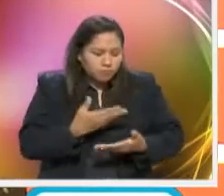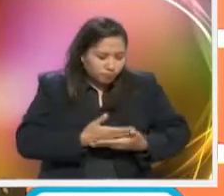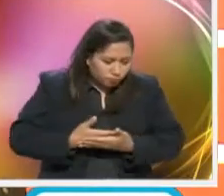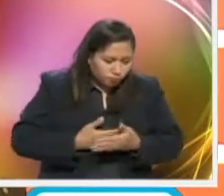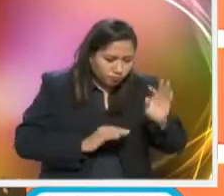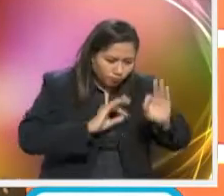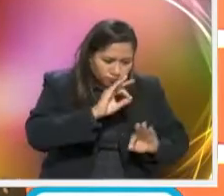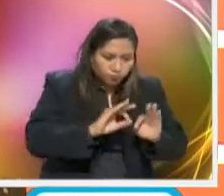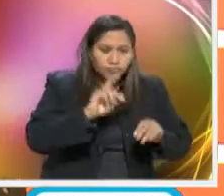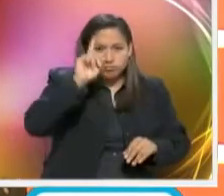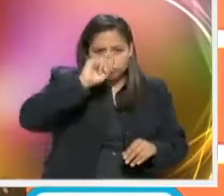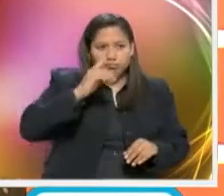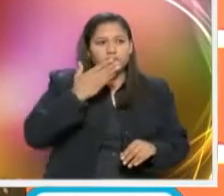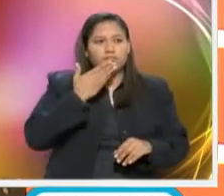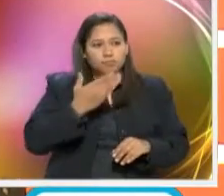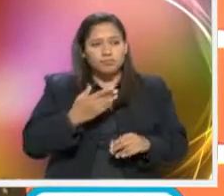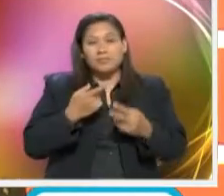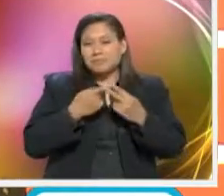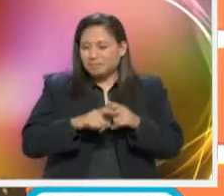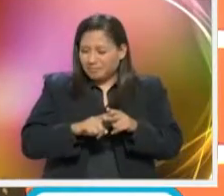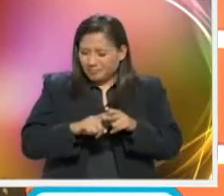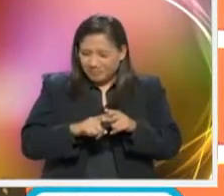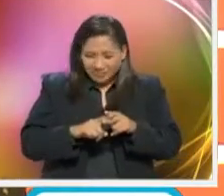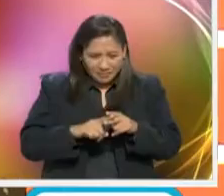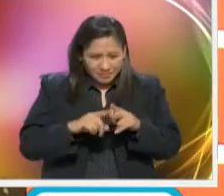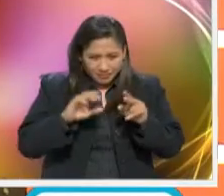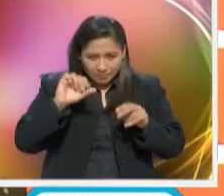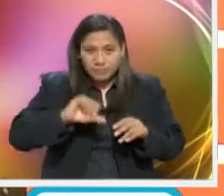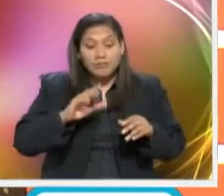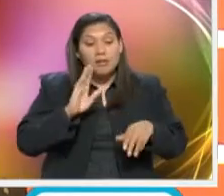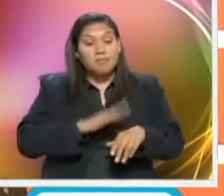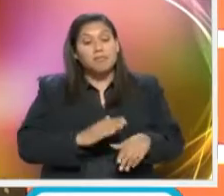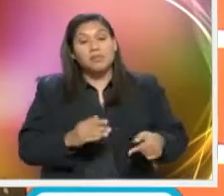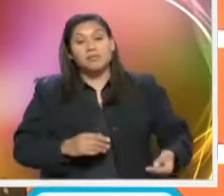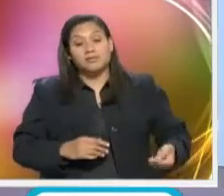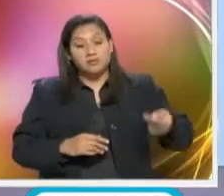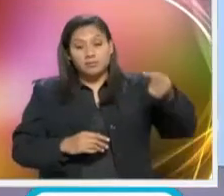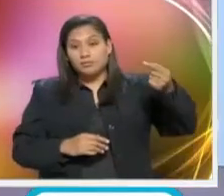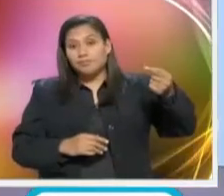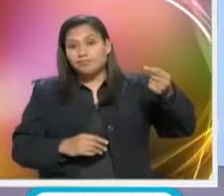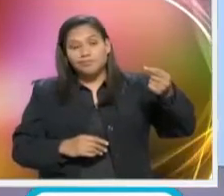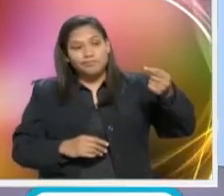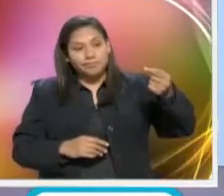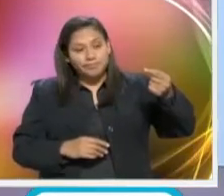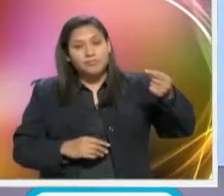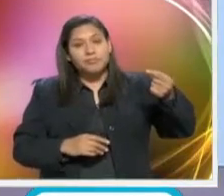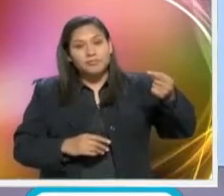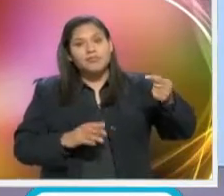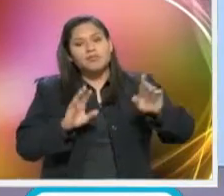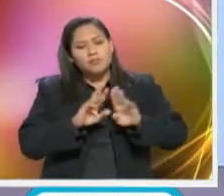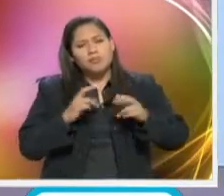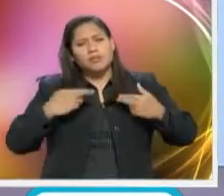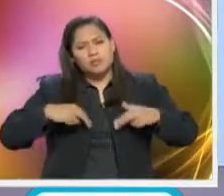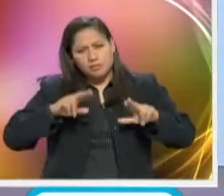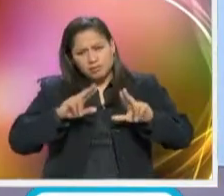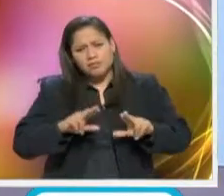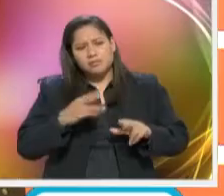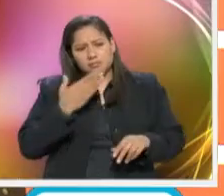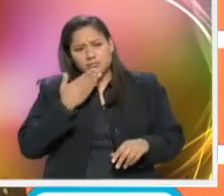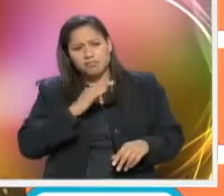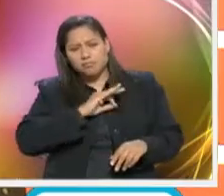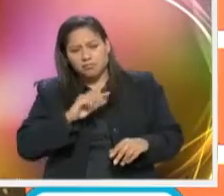cual es recomendable, empezar desde un principio. Si ya llegan más grandes, pues dar un tipo de rehabilitación, que es lo mismo, ¿no?